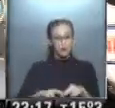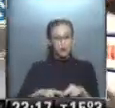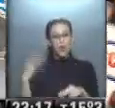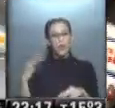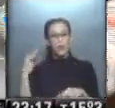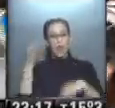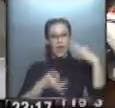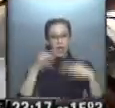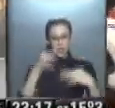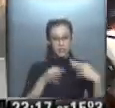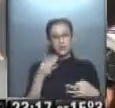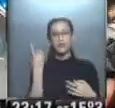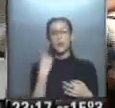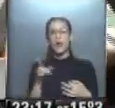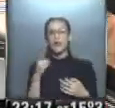médicos.